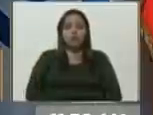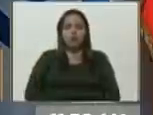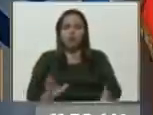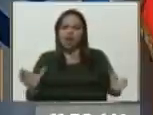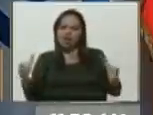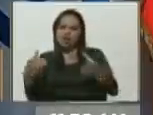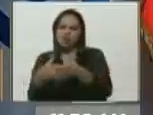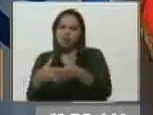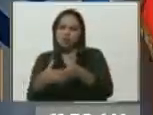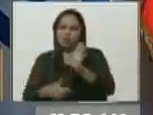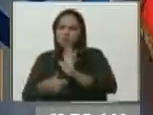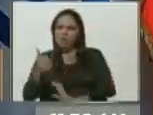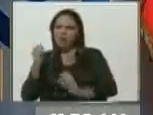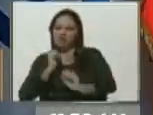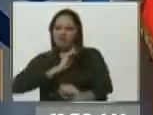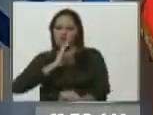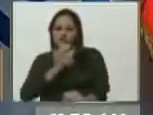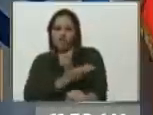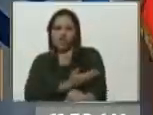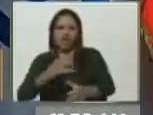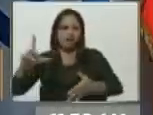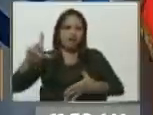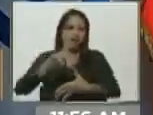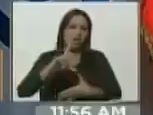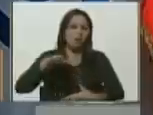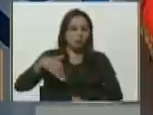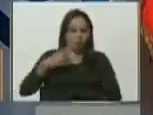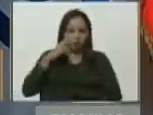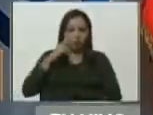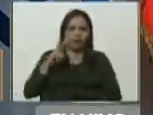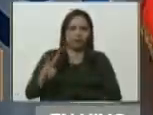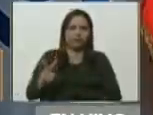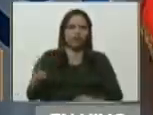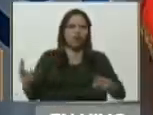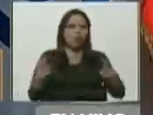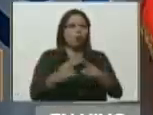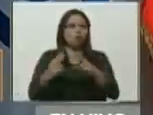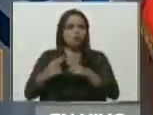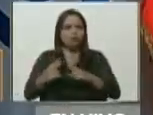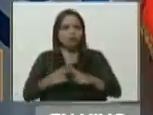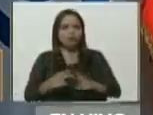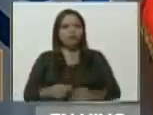más extremista que en América Latina podemos nosotros conocer,